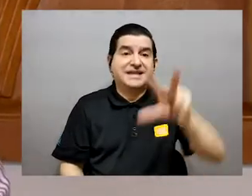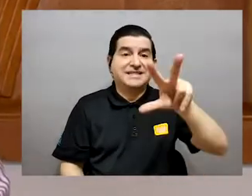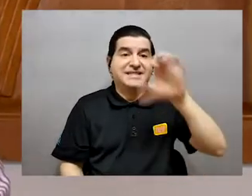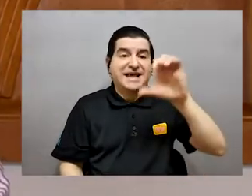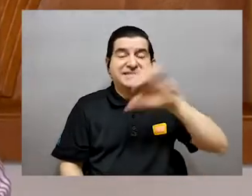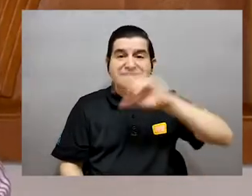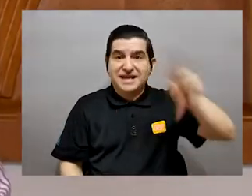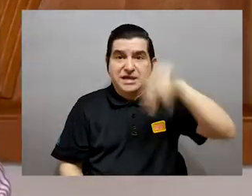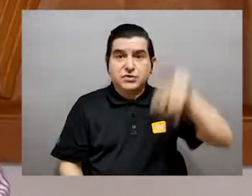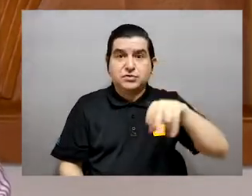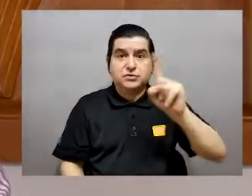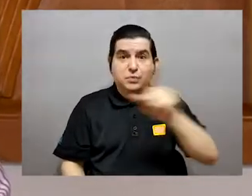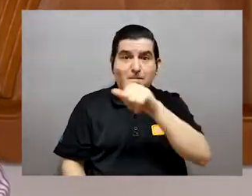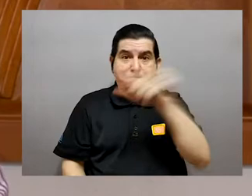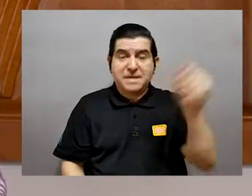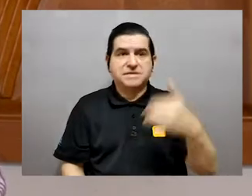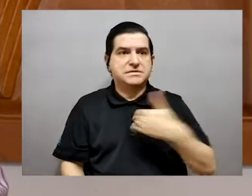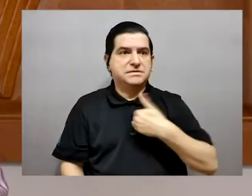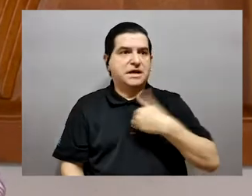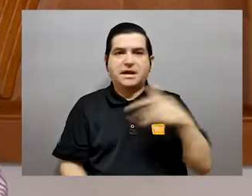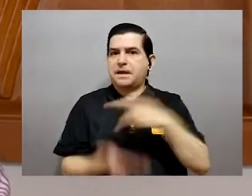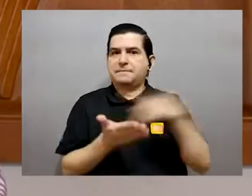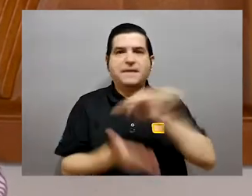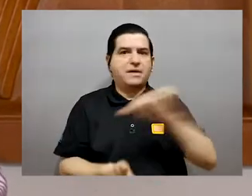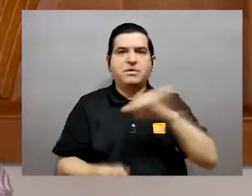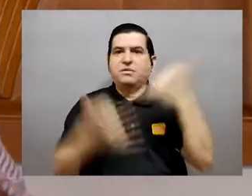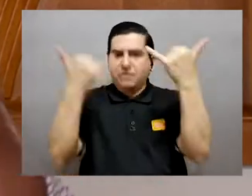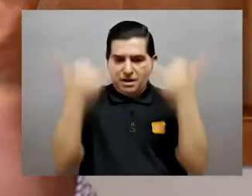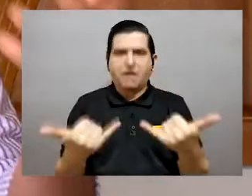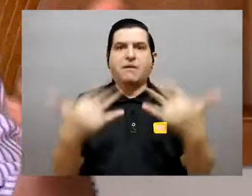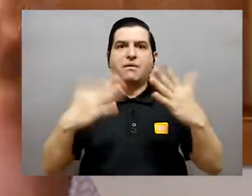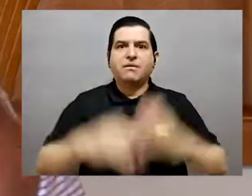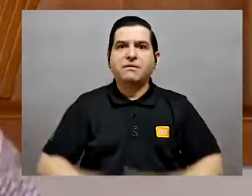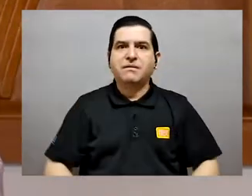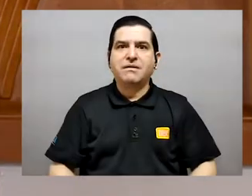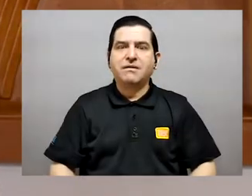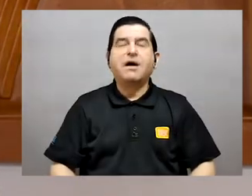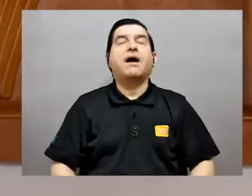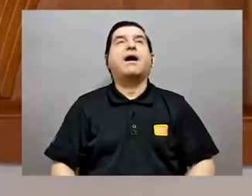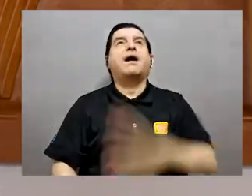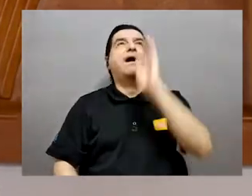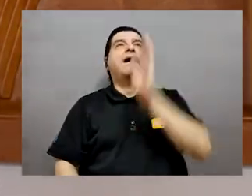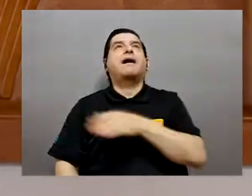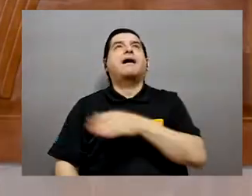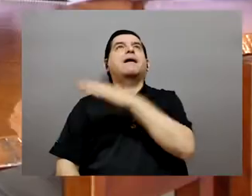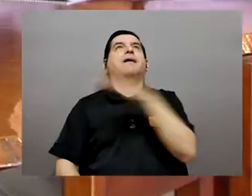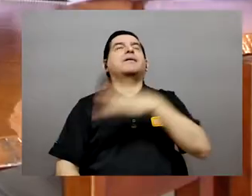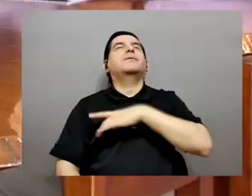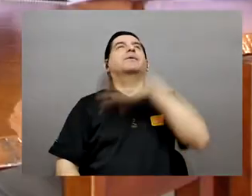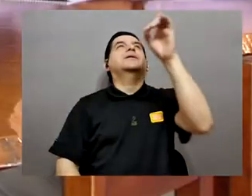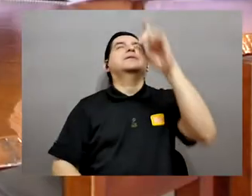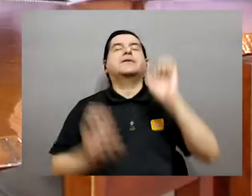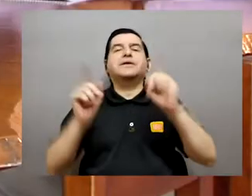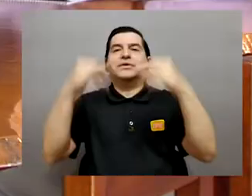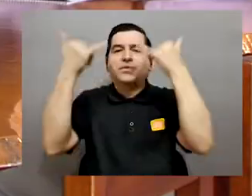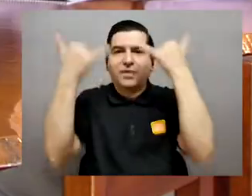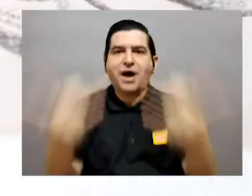ahí. Y ya no podía pensar en tener cómo estudiar para más, ¿verdad?